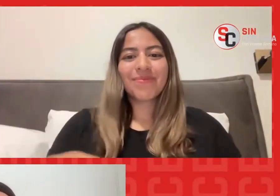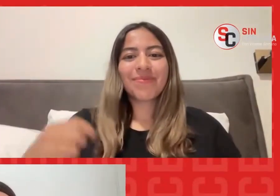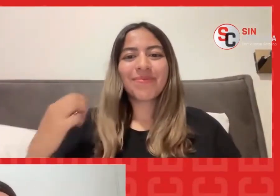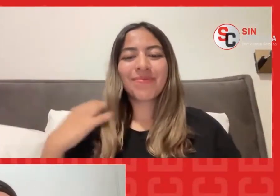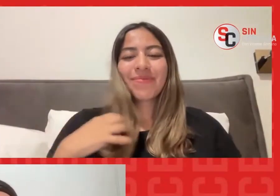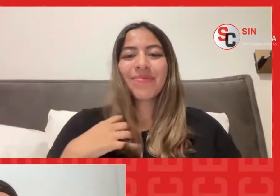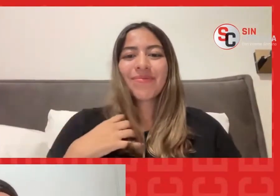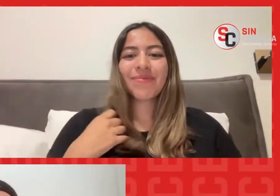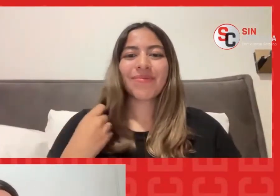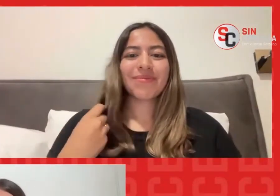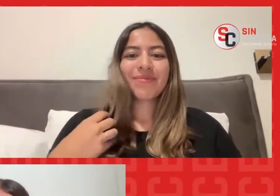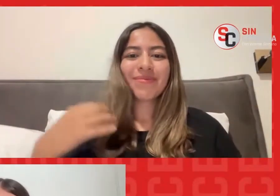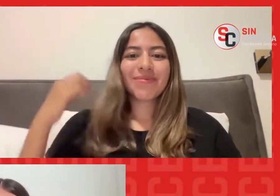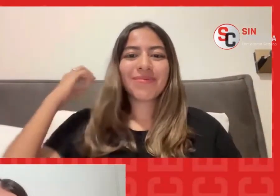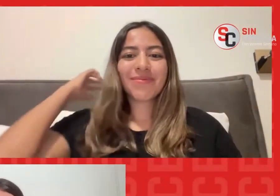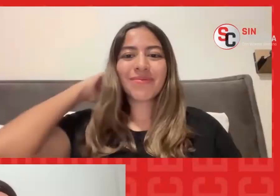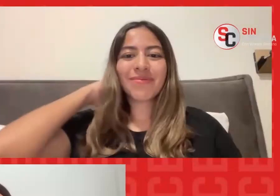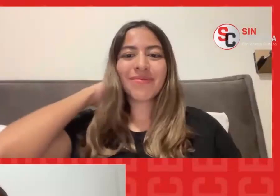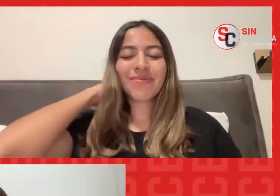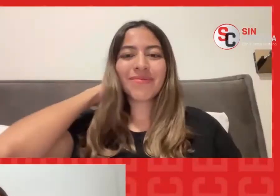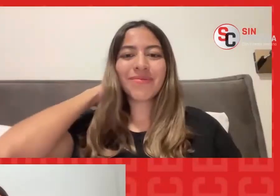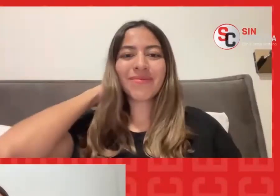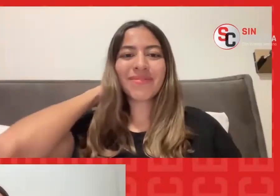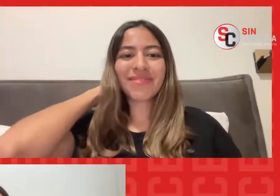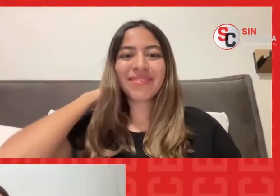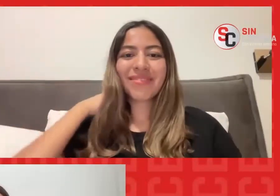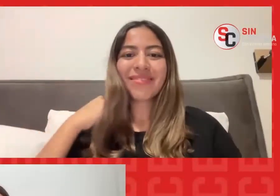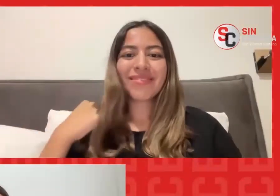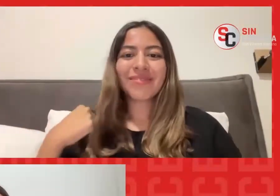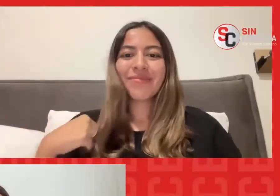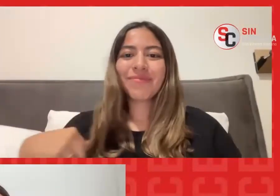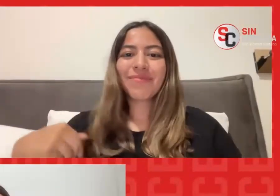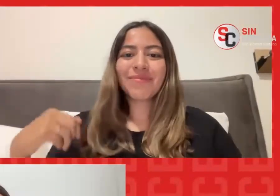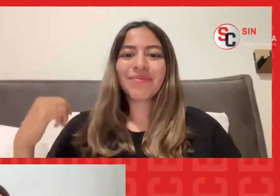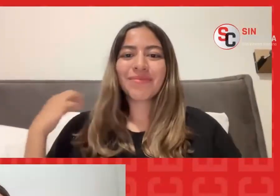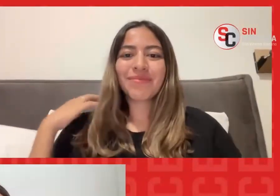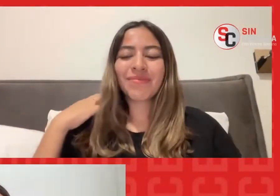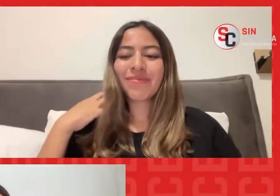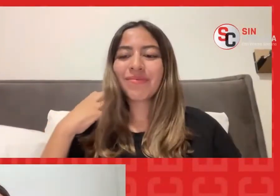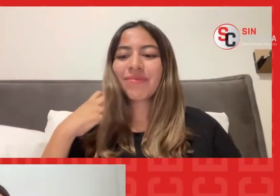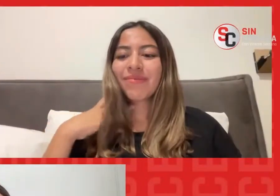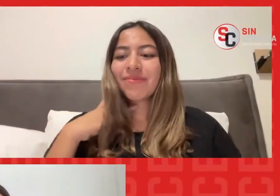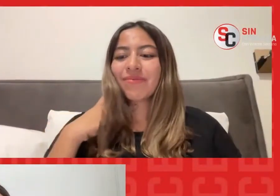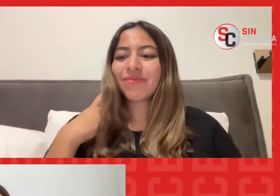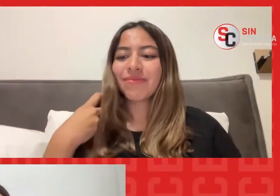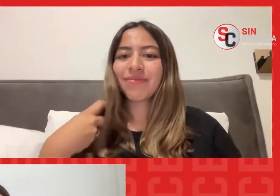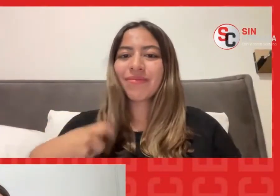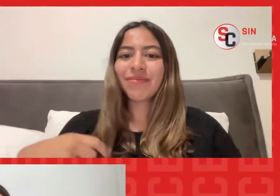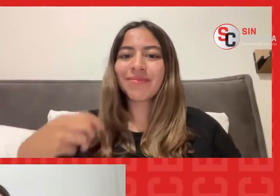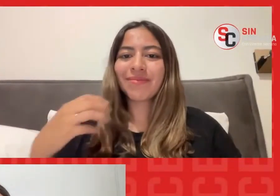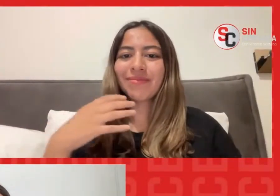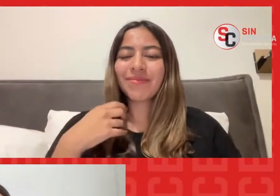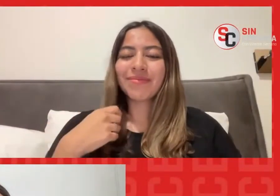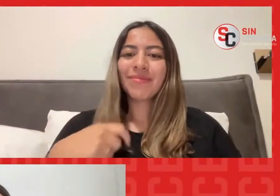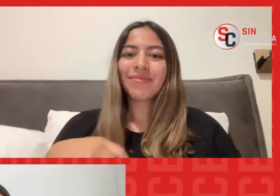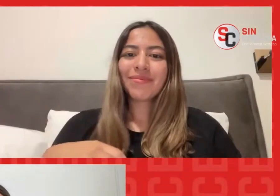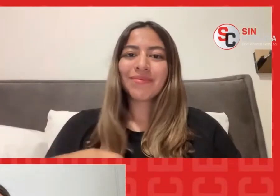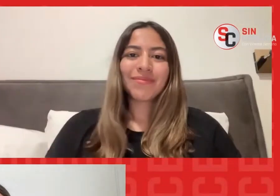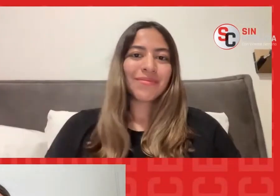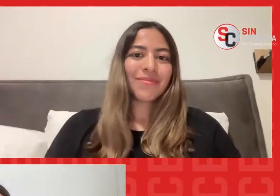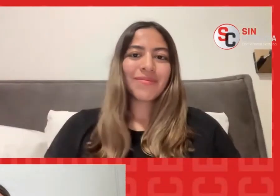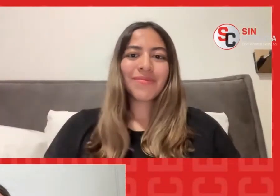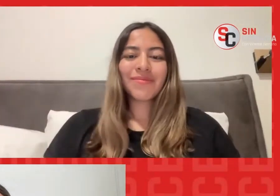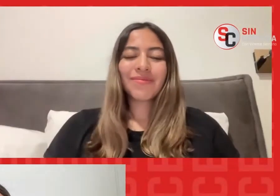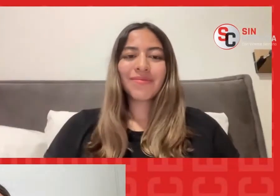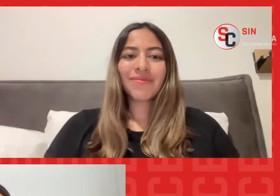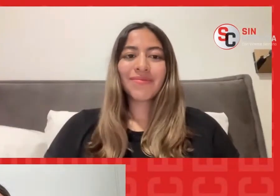La gente lo sabe y se tiene que decir y se dijo. A ver, pero el señor Claudio X González ya se